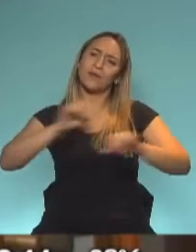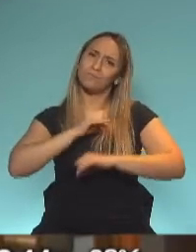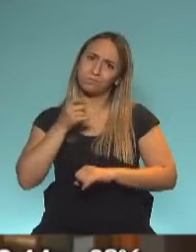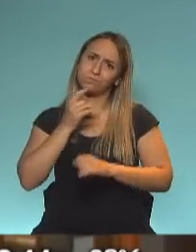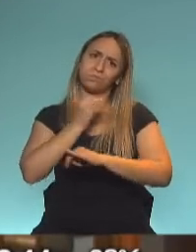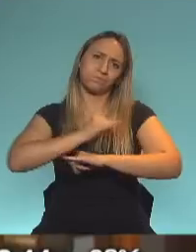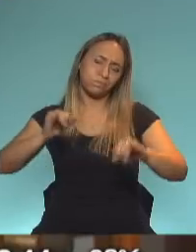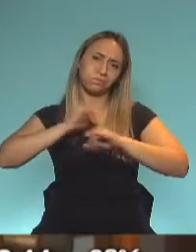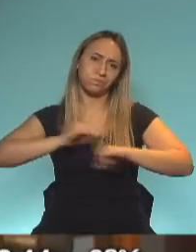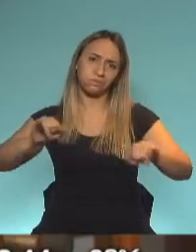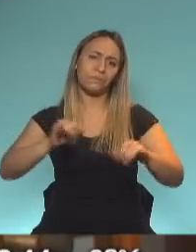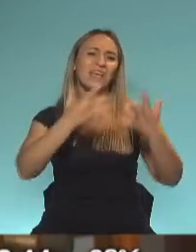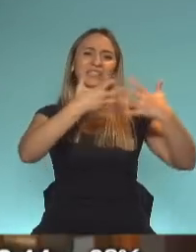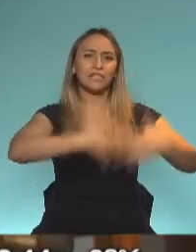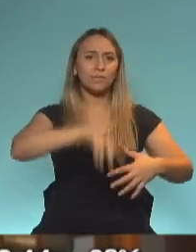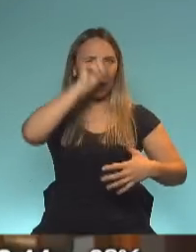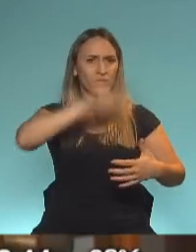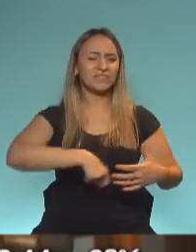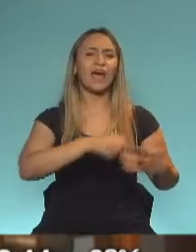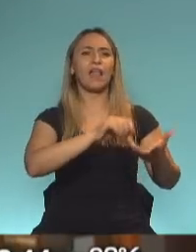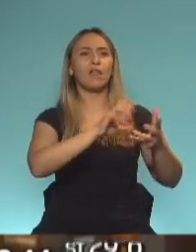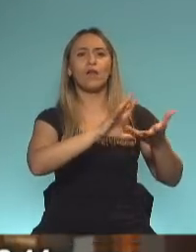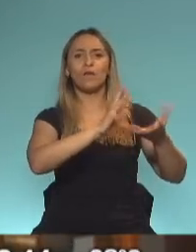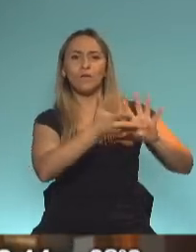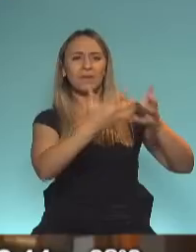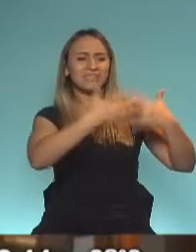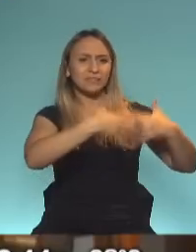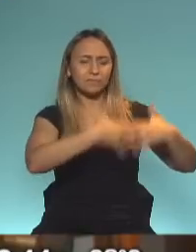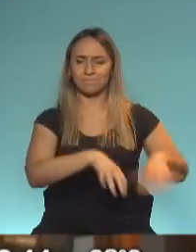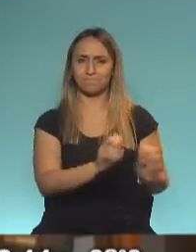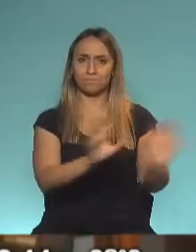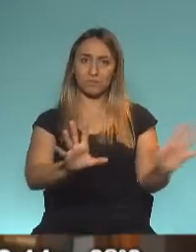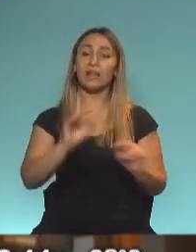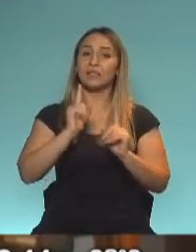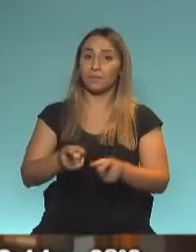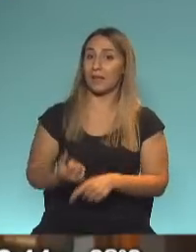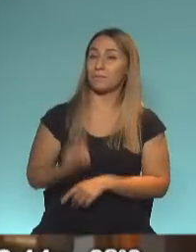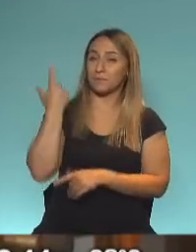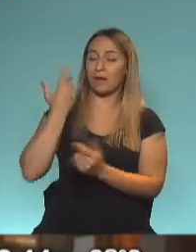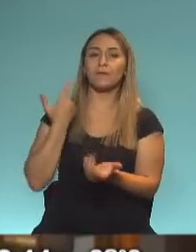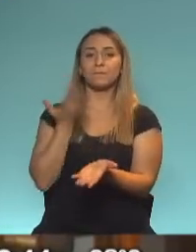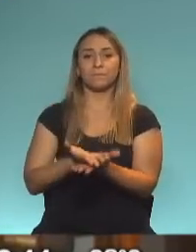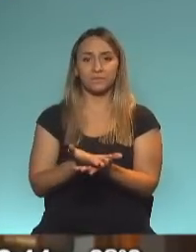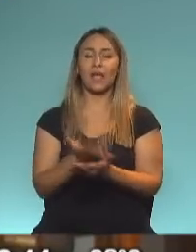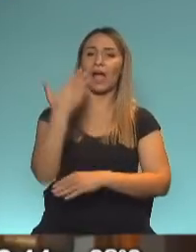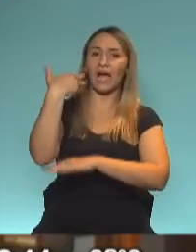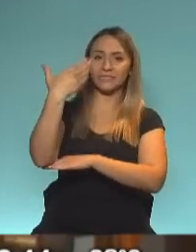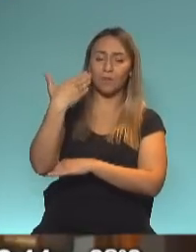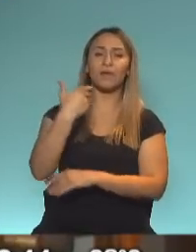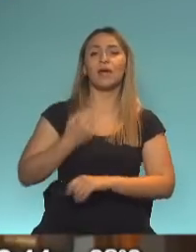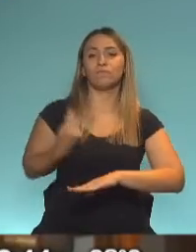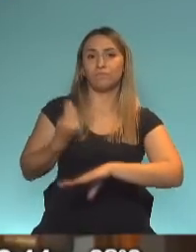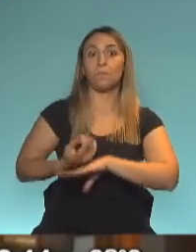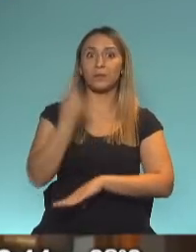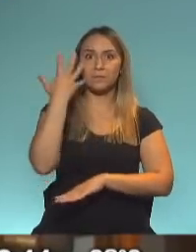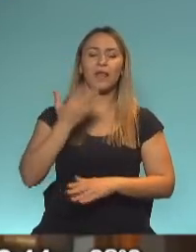funcionamiento del sistema judicial, lo dijo en su primera presentación en la Asamblea Legislativa, su primera intervención como